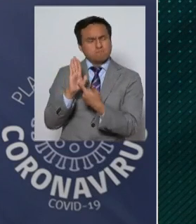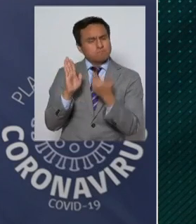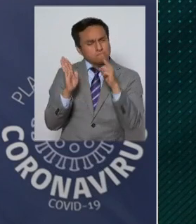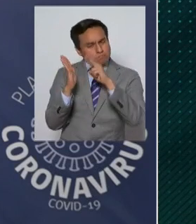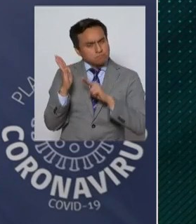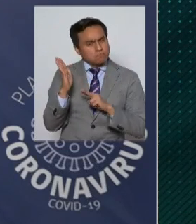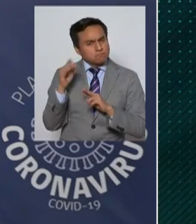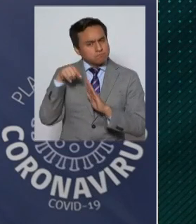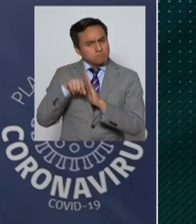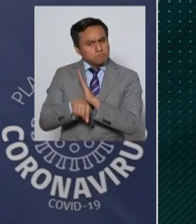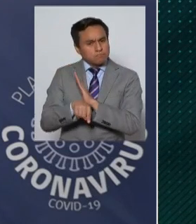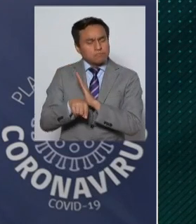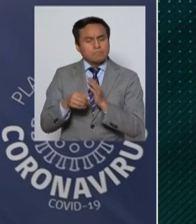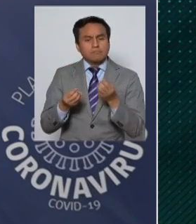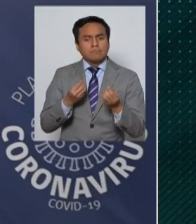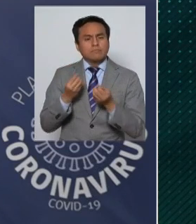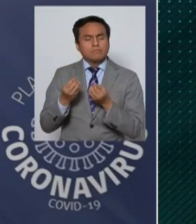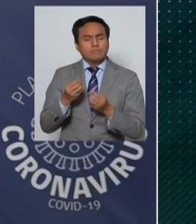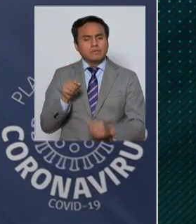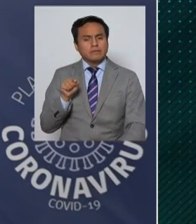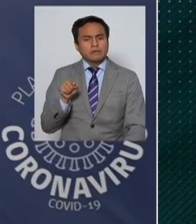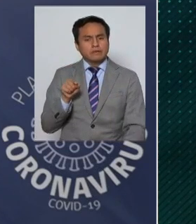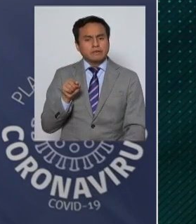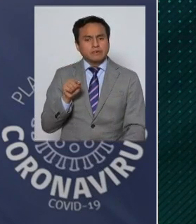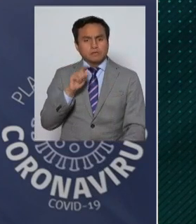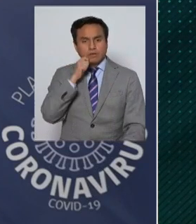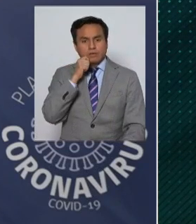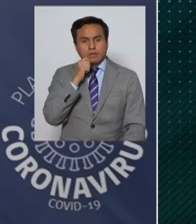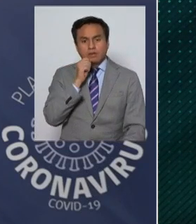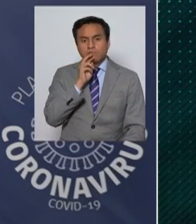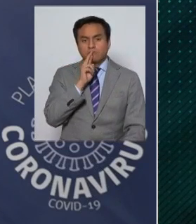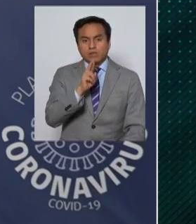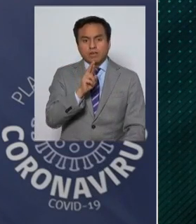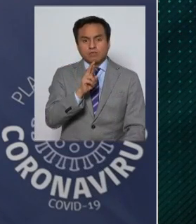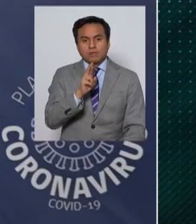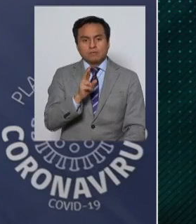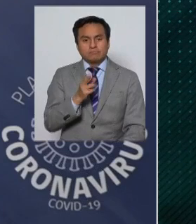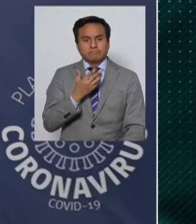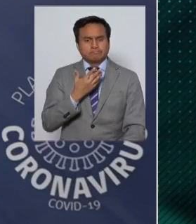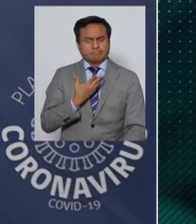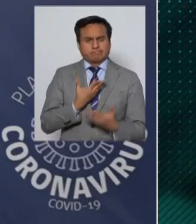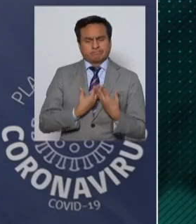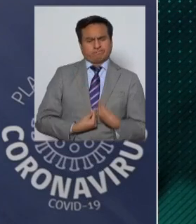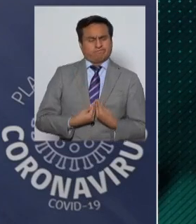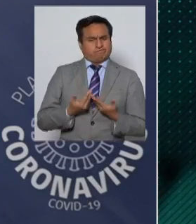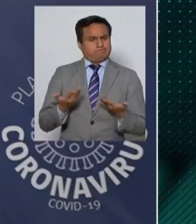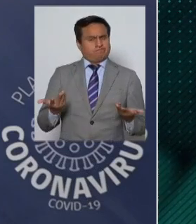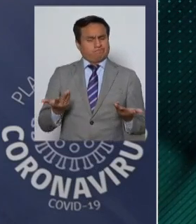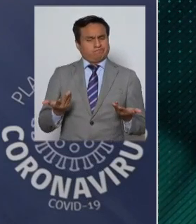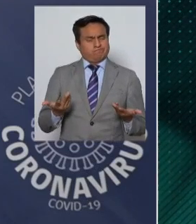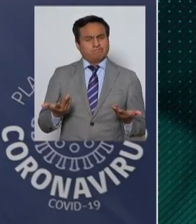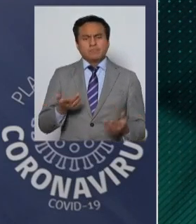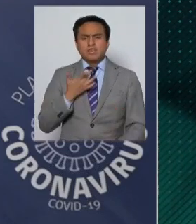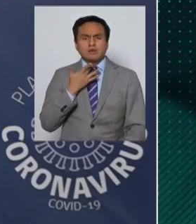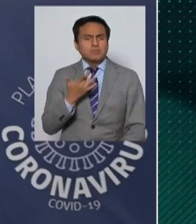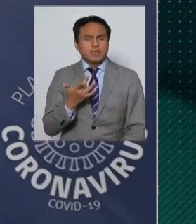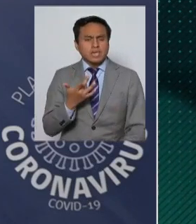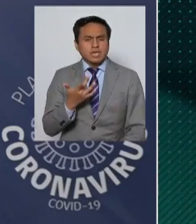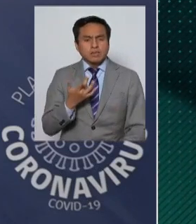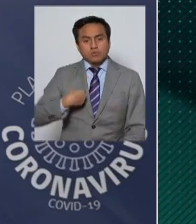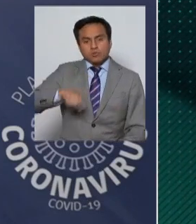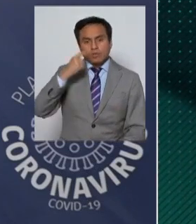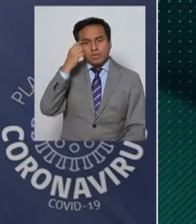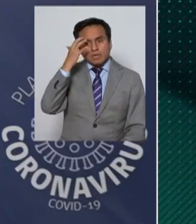que el resultado es ciertamente decepcionante. ¿Y por qué es decepcionante? Porque teníamos